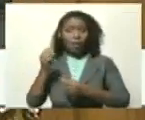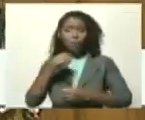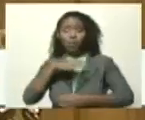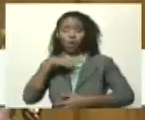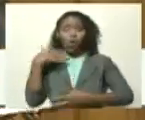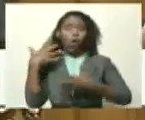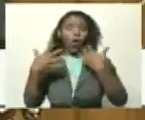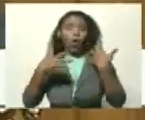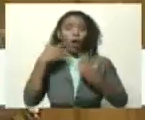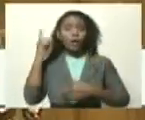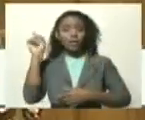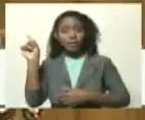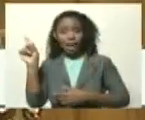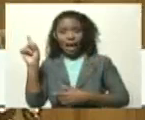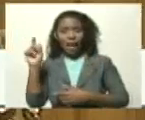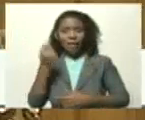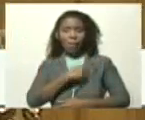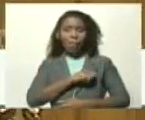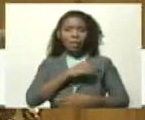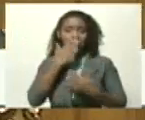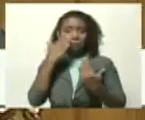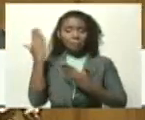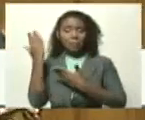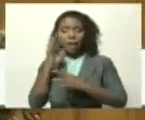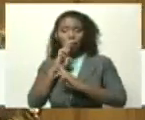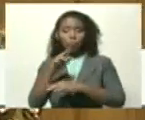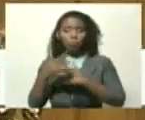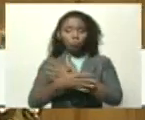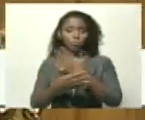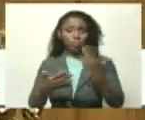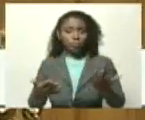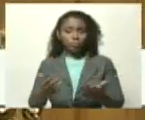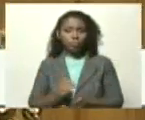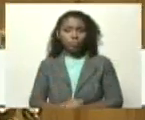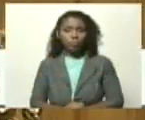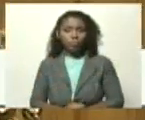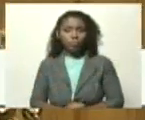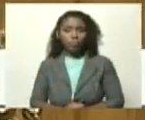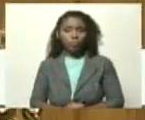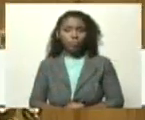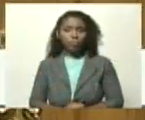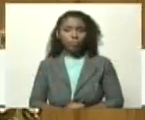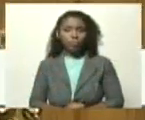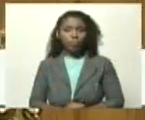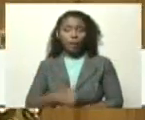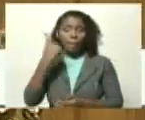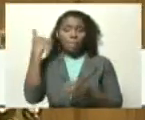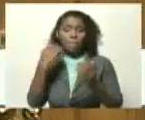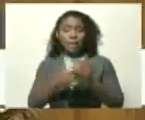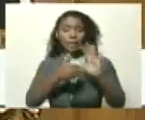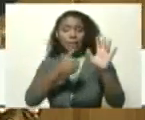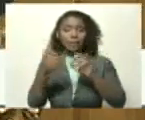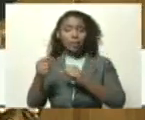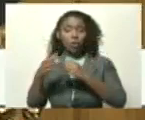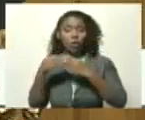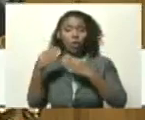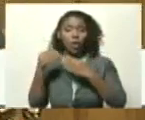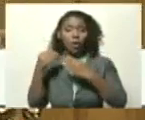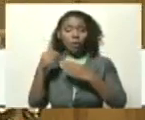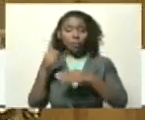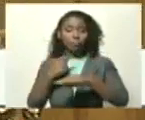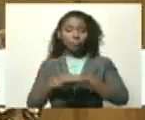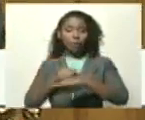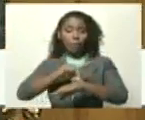hace en Madrid. Es así de sencilla la respuesta. Más de 1.600 dólares por